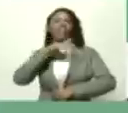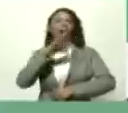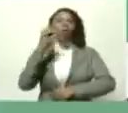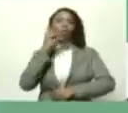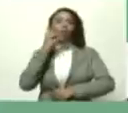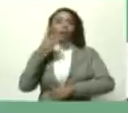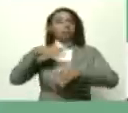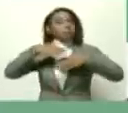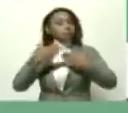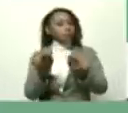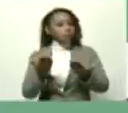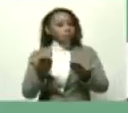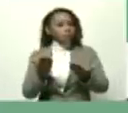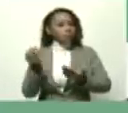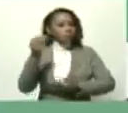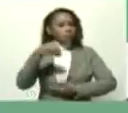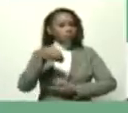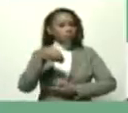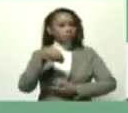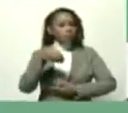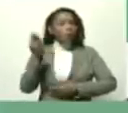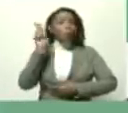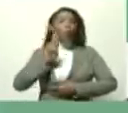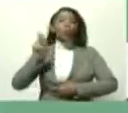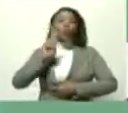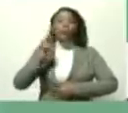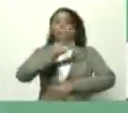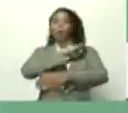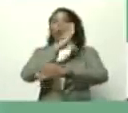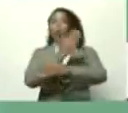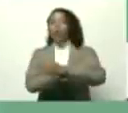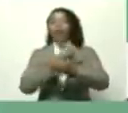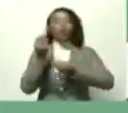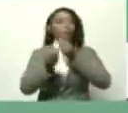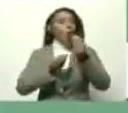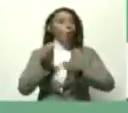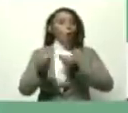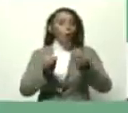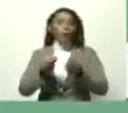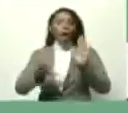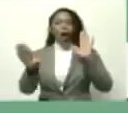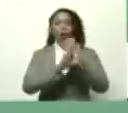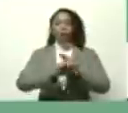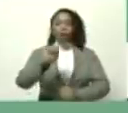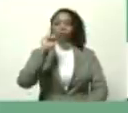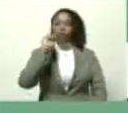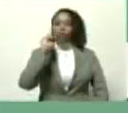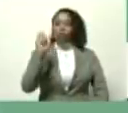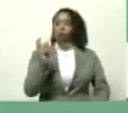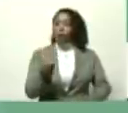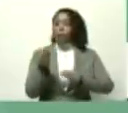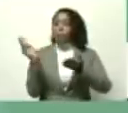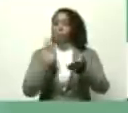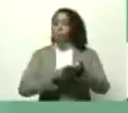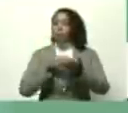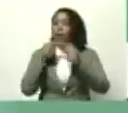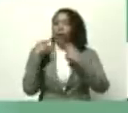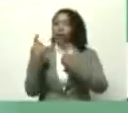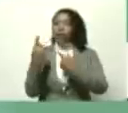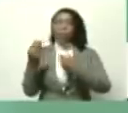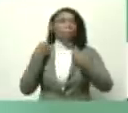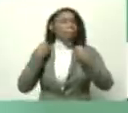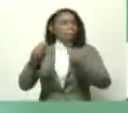que además de utilizar el poder que la Constitución le establece